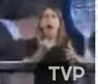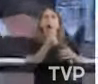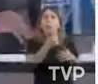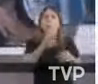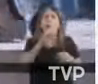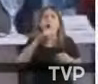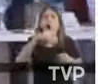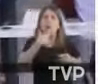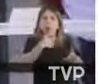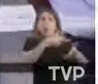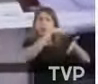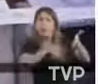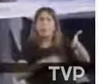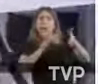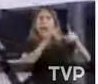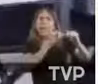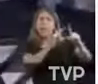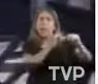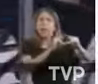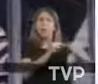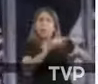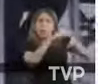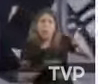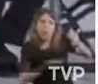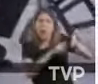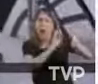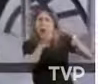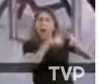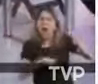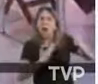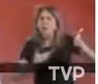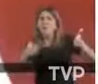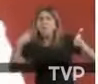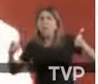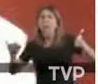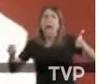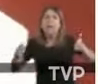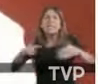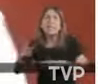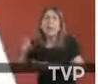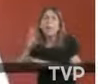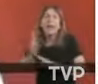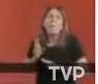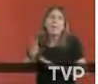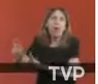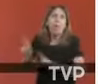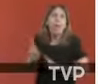fija artículo por artículo, donde el fondo ha tenido una actitud permisiva, que ha